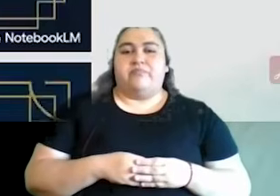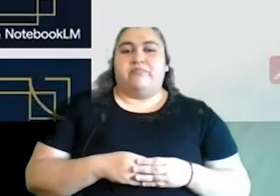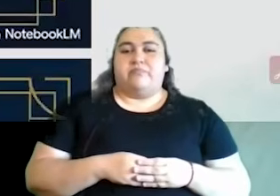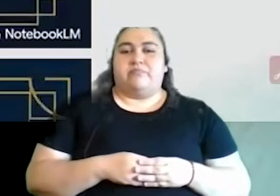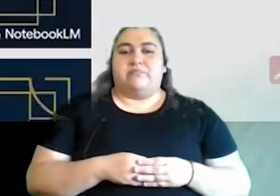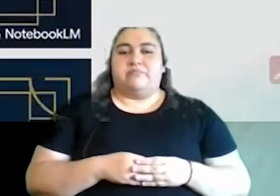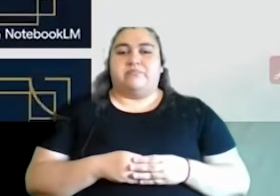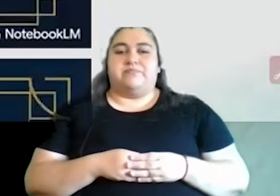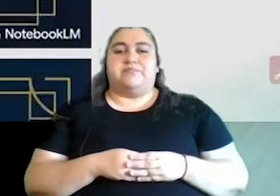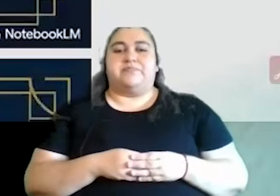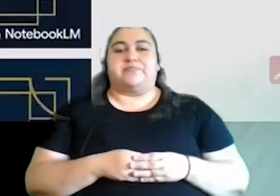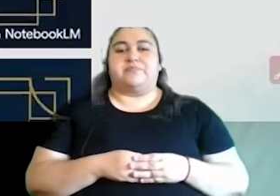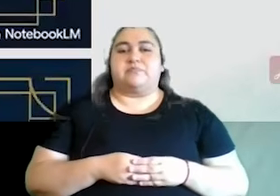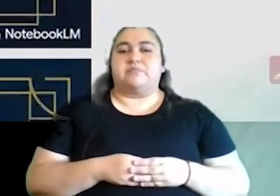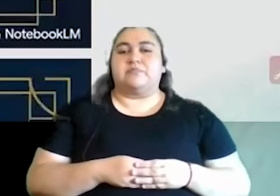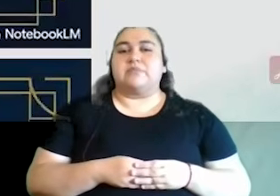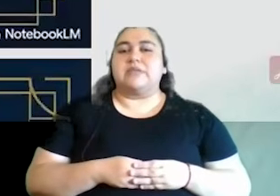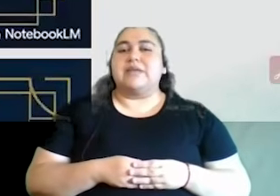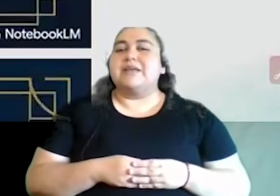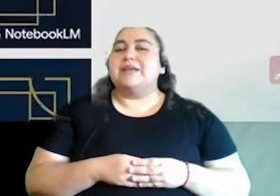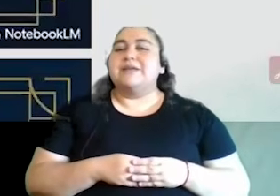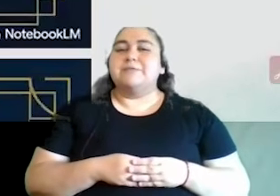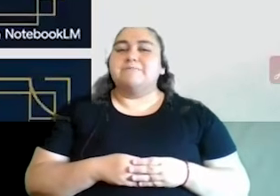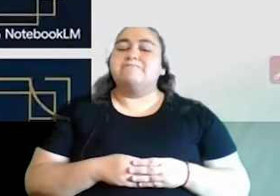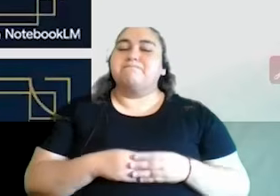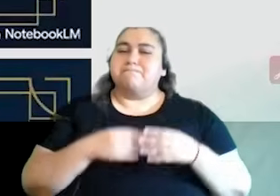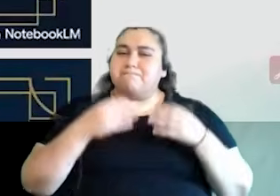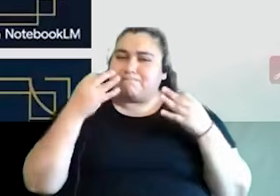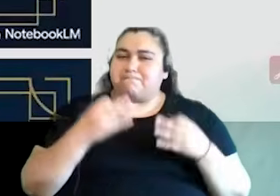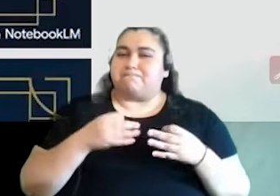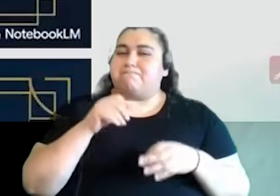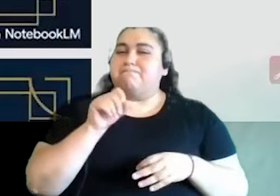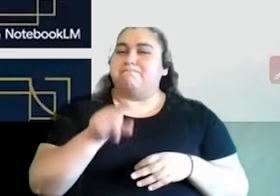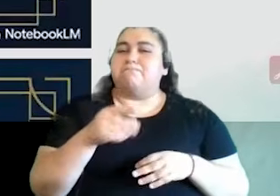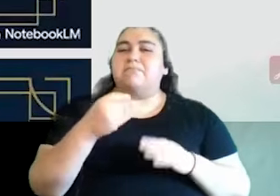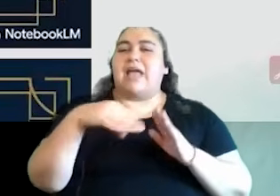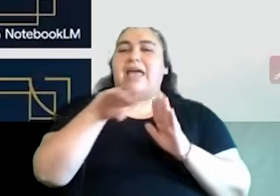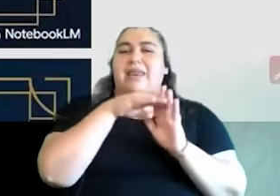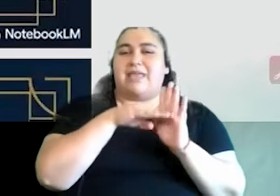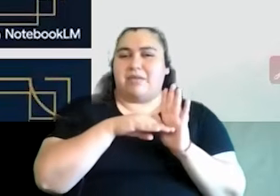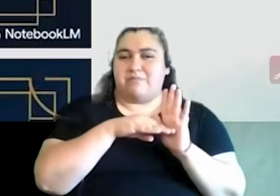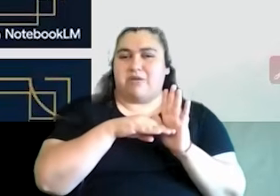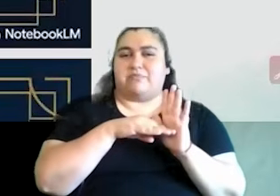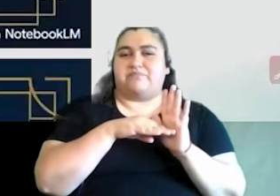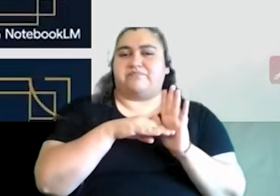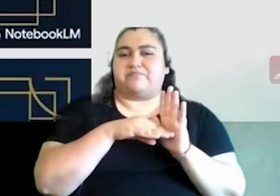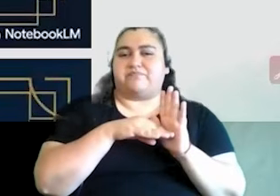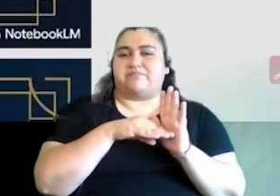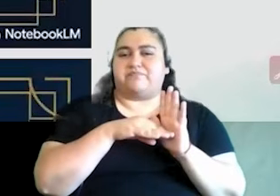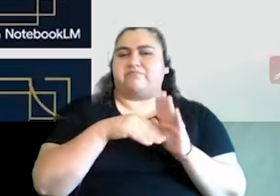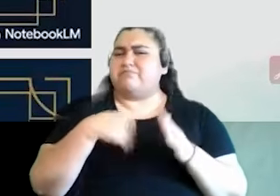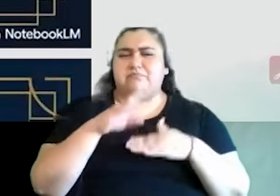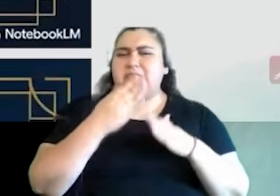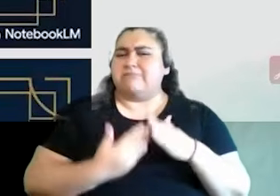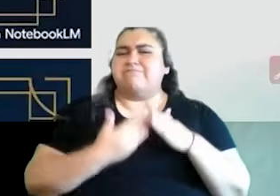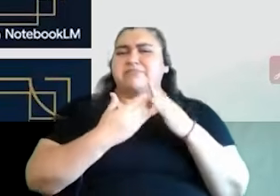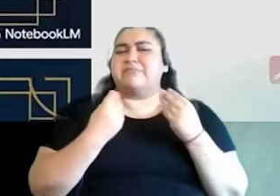¿Cuáles son las grandes características que tiene este régimen? Bueno, tenemos una